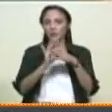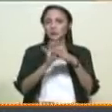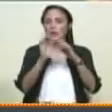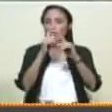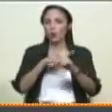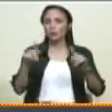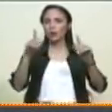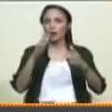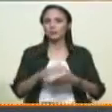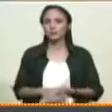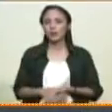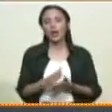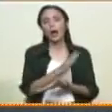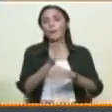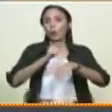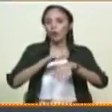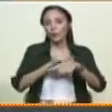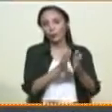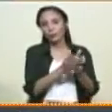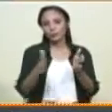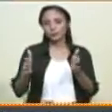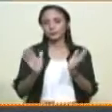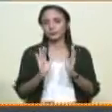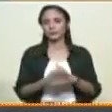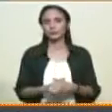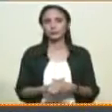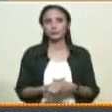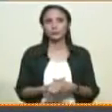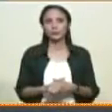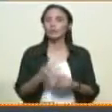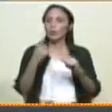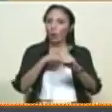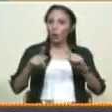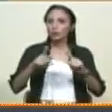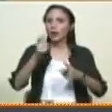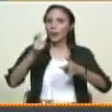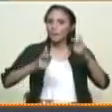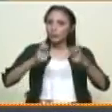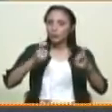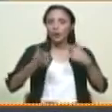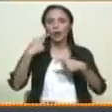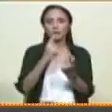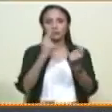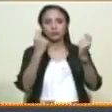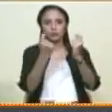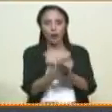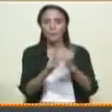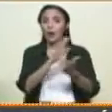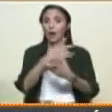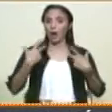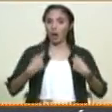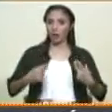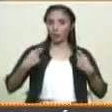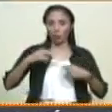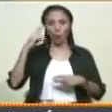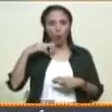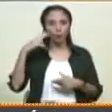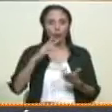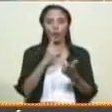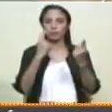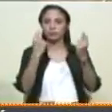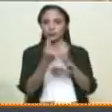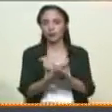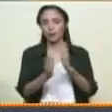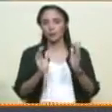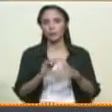se fueron temporalmente, así como otros compañeros han ido temporalmente, Aristóbulo. Siguen